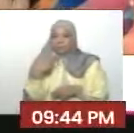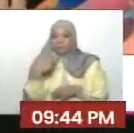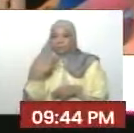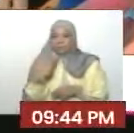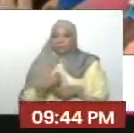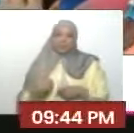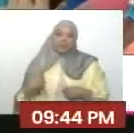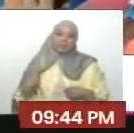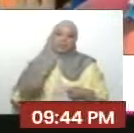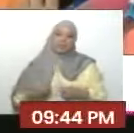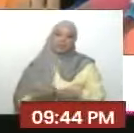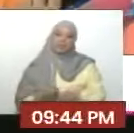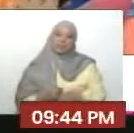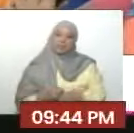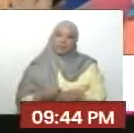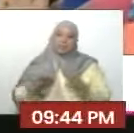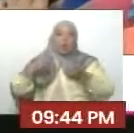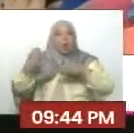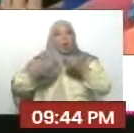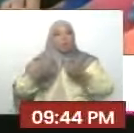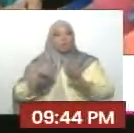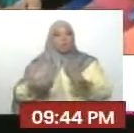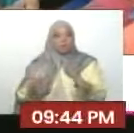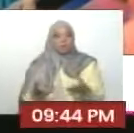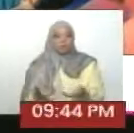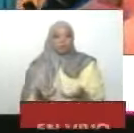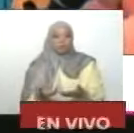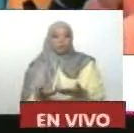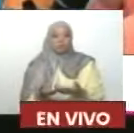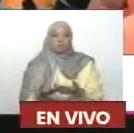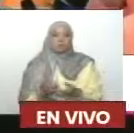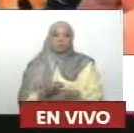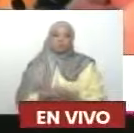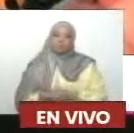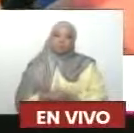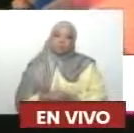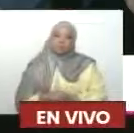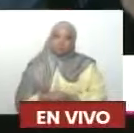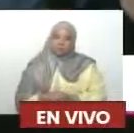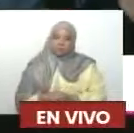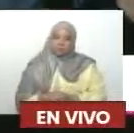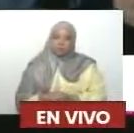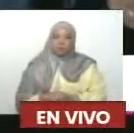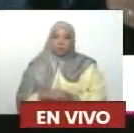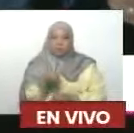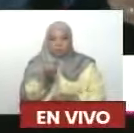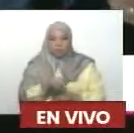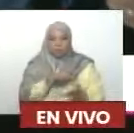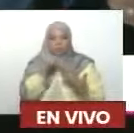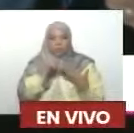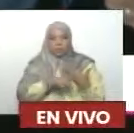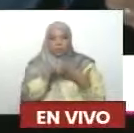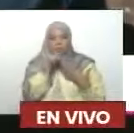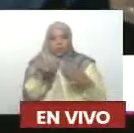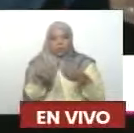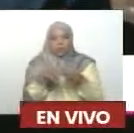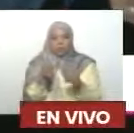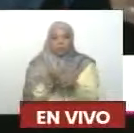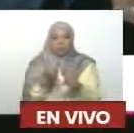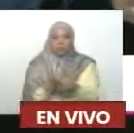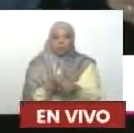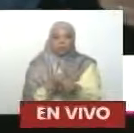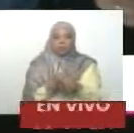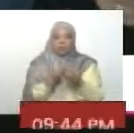presidente señor presidente Cómo empezaron ustedes yo este paso a formar parte de la agrupación en el